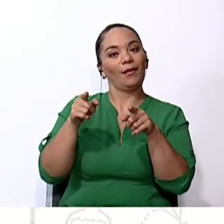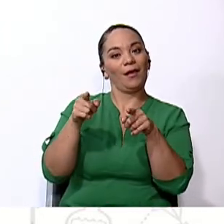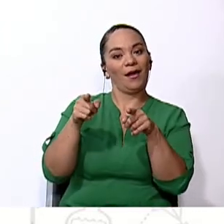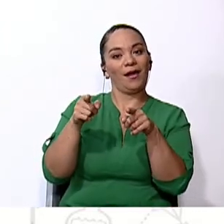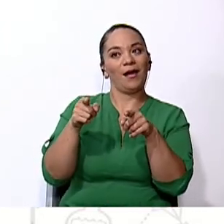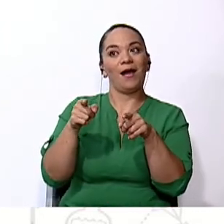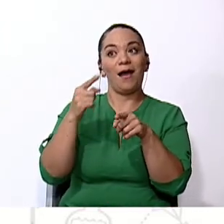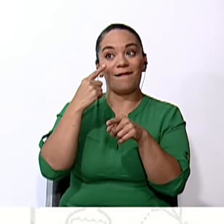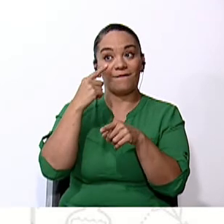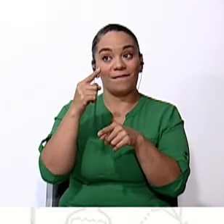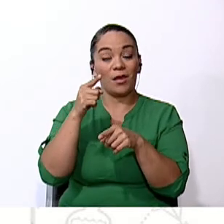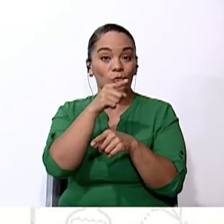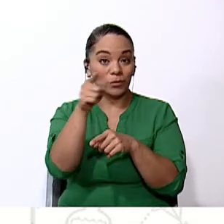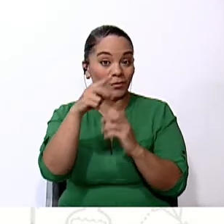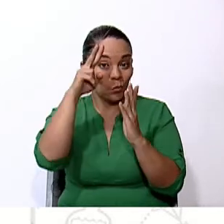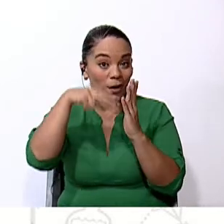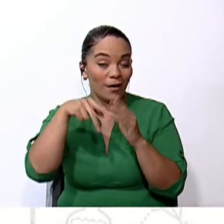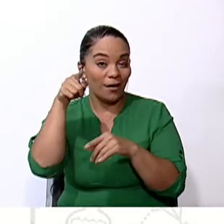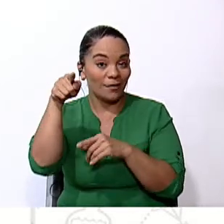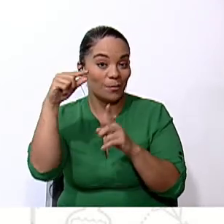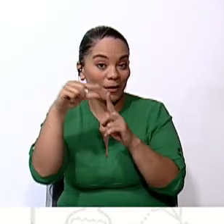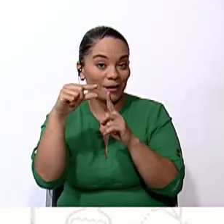¿Podemos leer estas palabras?